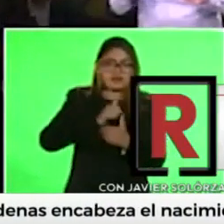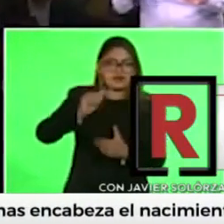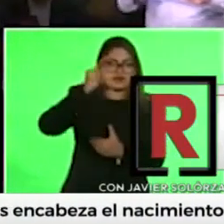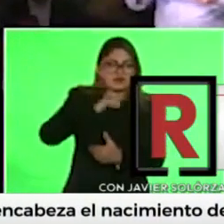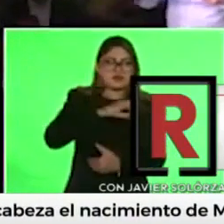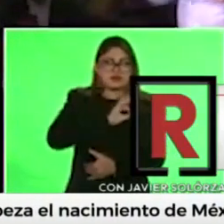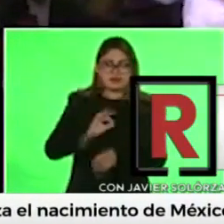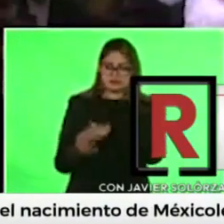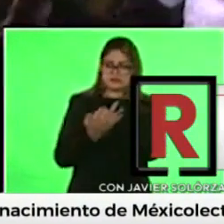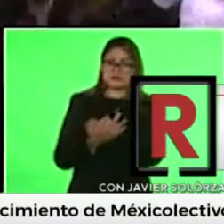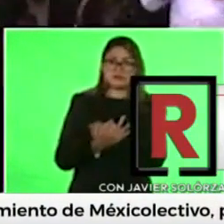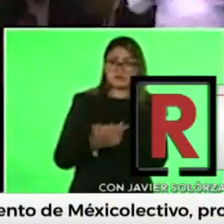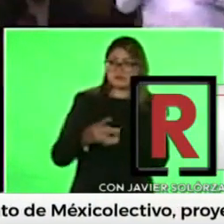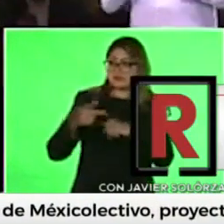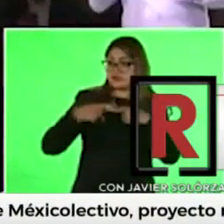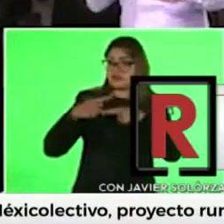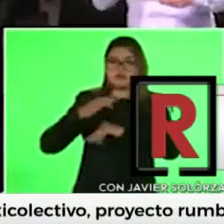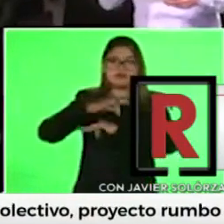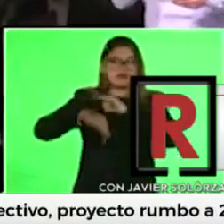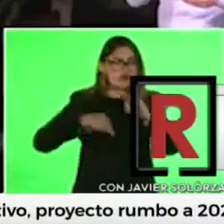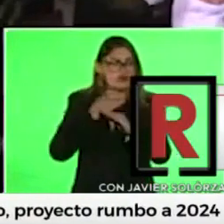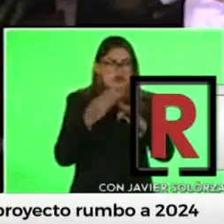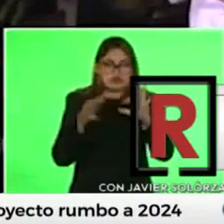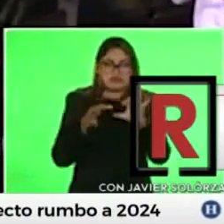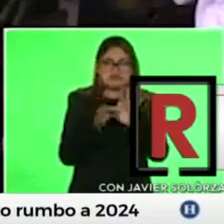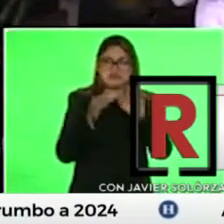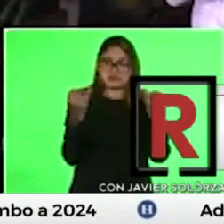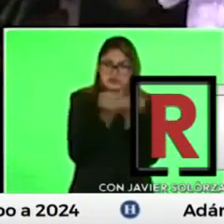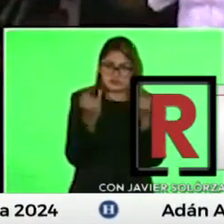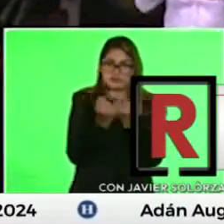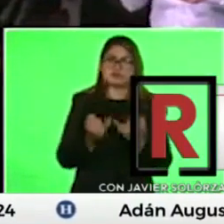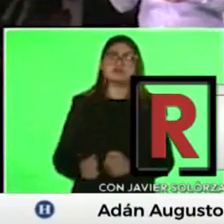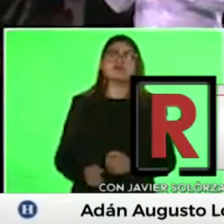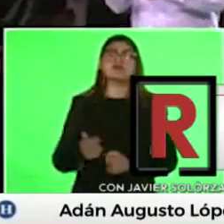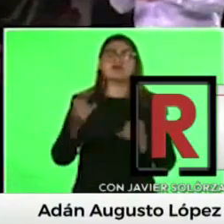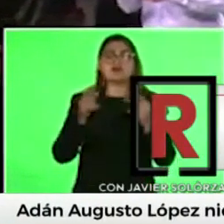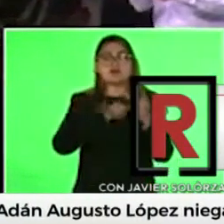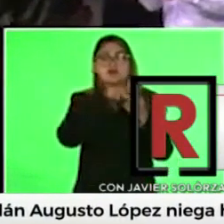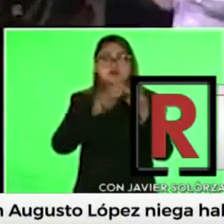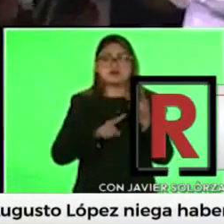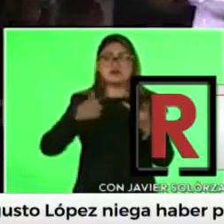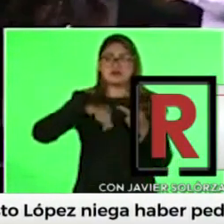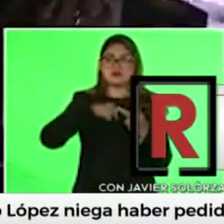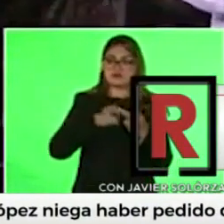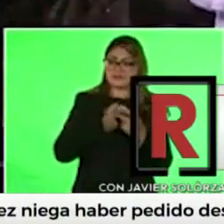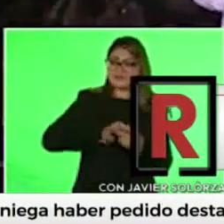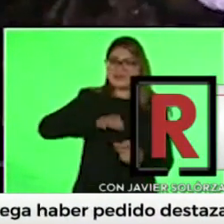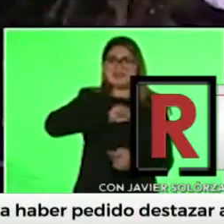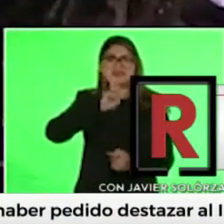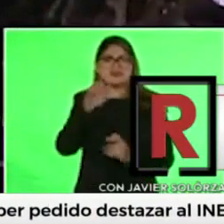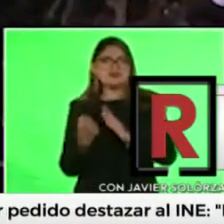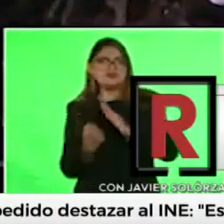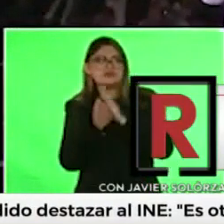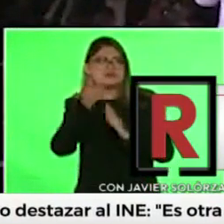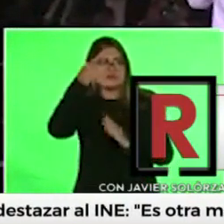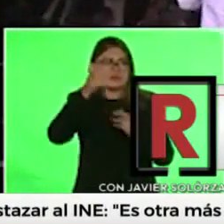personal. Sí. Leo el folleto este y está muy bien porque son ideas generales, ideas sobre economía, ideas sobre igualdad y derechos, ideas